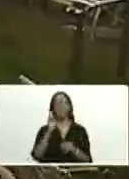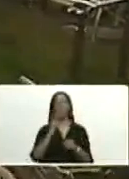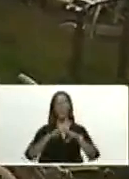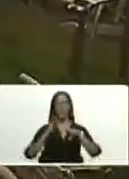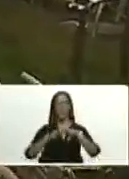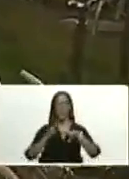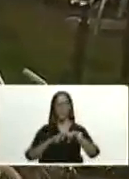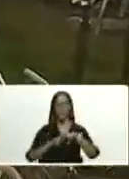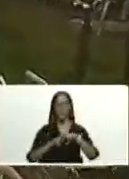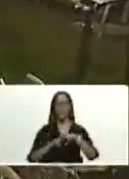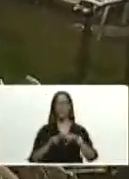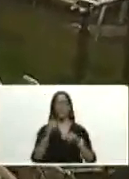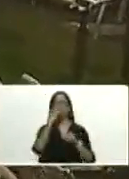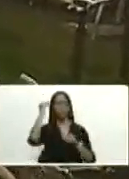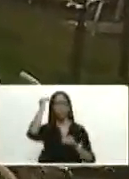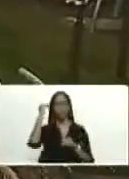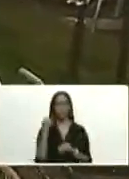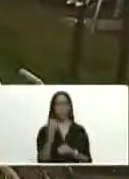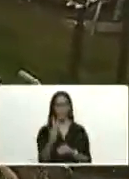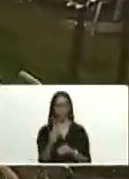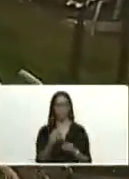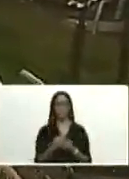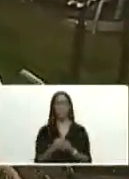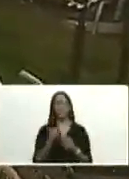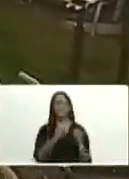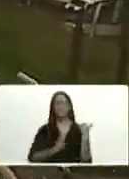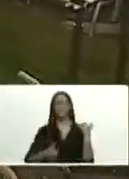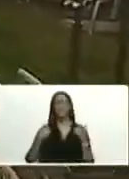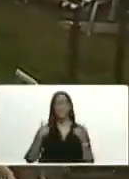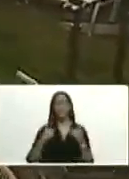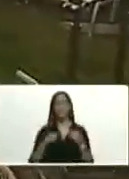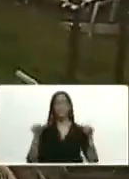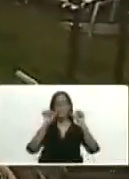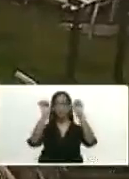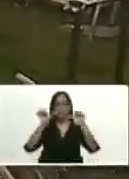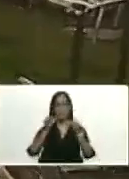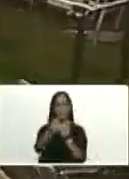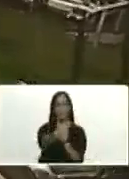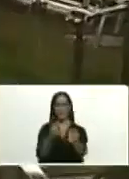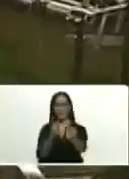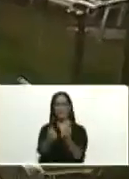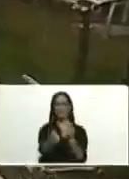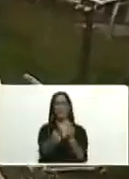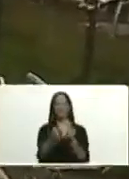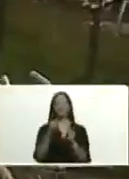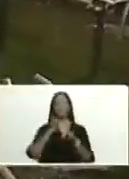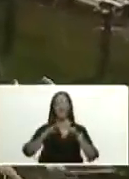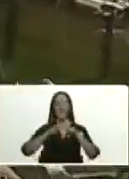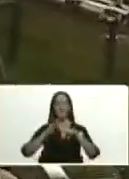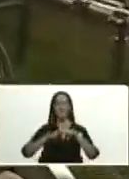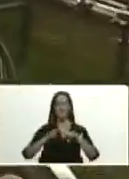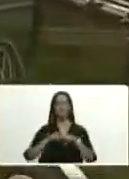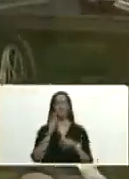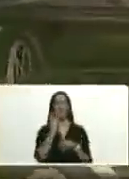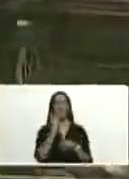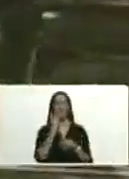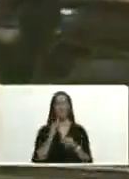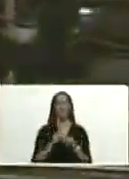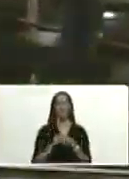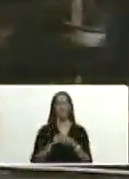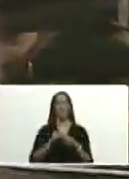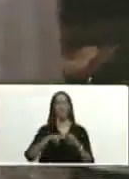adulto presidente además también tenemos sistema de tracciones para uso pediátrico por ejemplo le puedo comentar